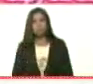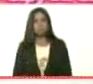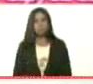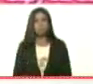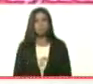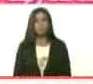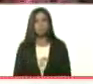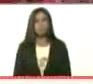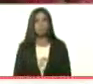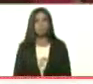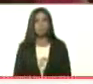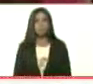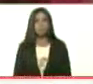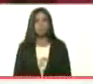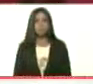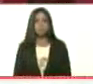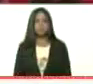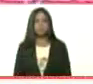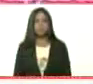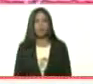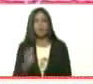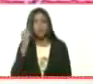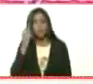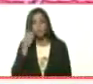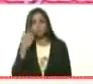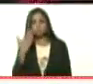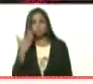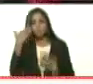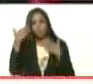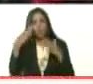Elia Díaz, Raúl Román,